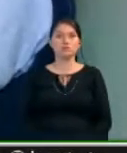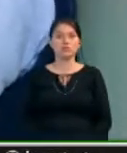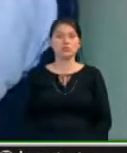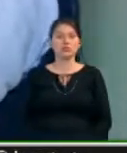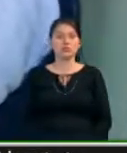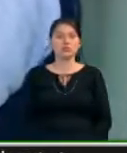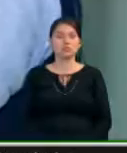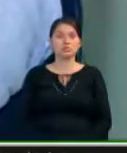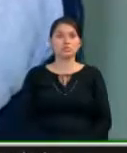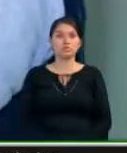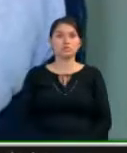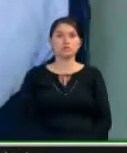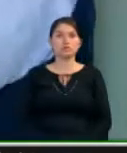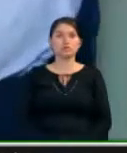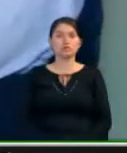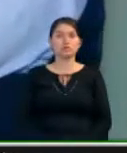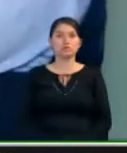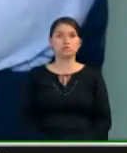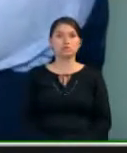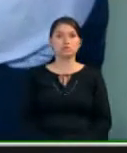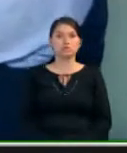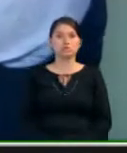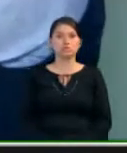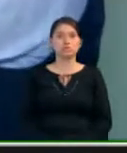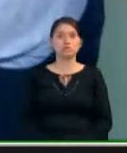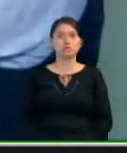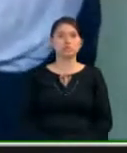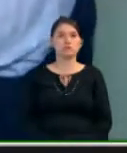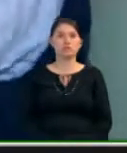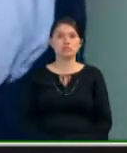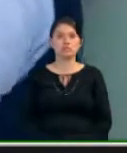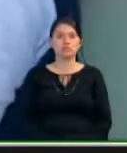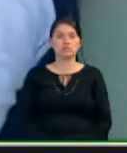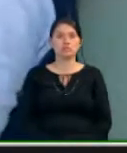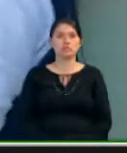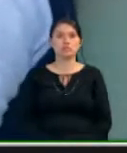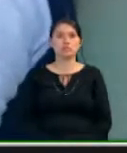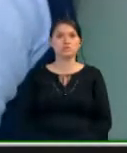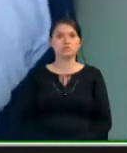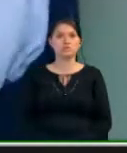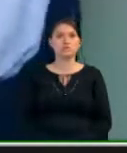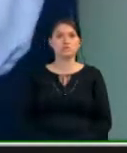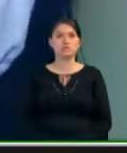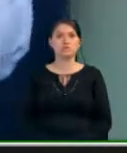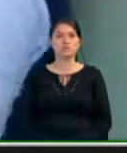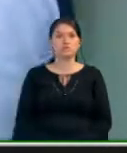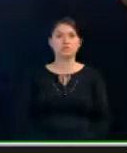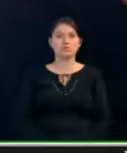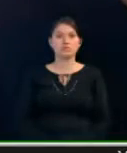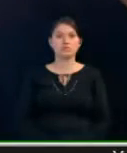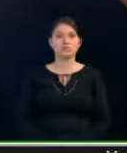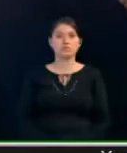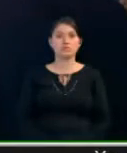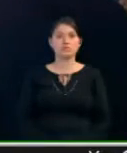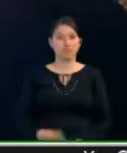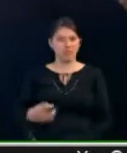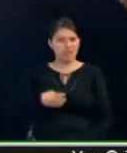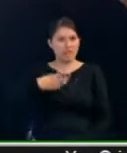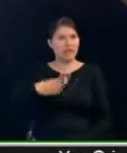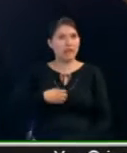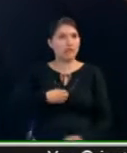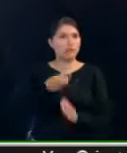yo de pronto no la puedo atender, pero allá tengo... No, señora, es totalmente gratis, allá le hago la tutela. Las quejas